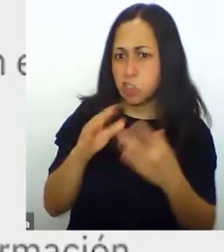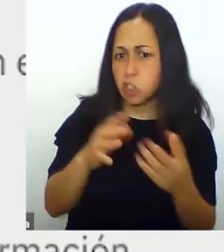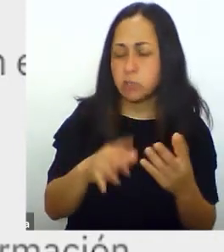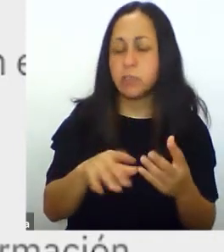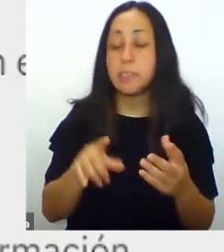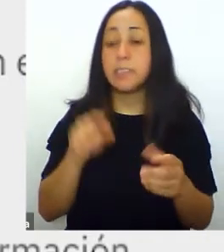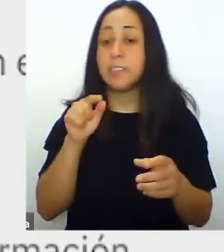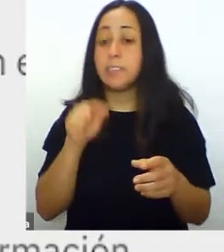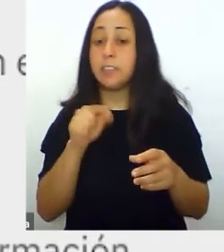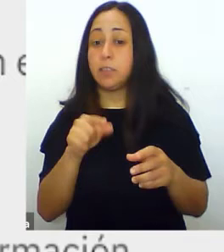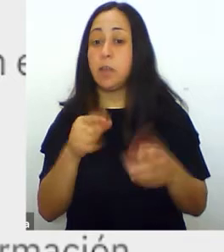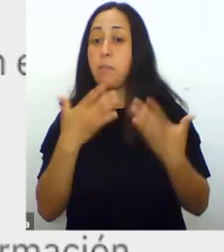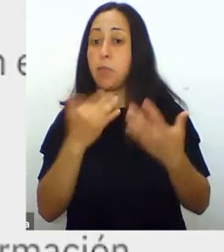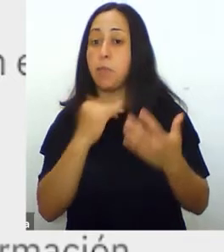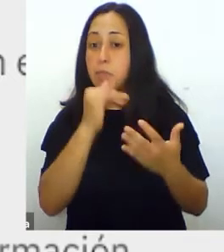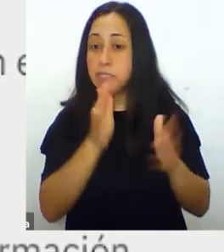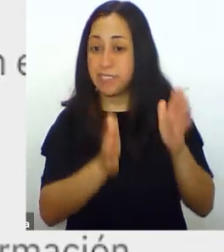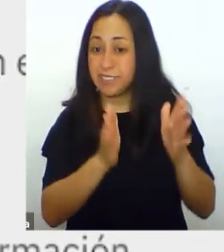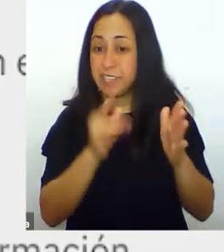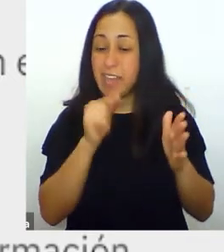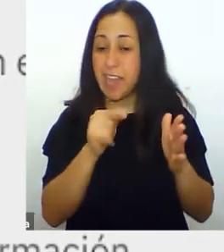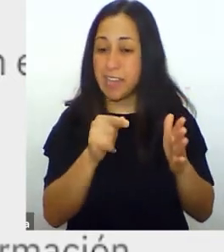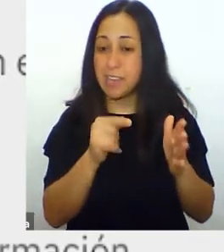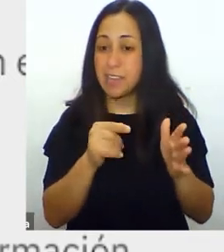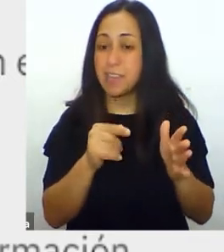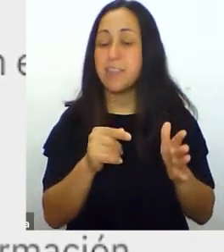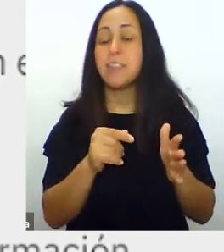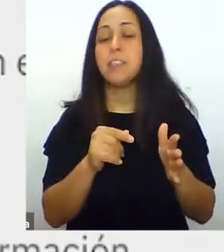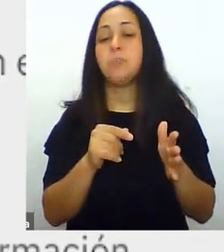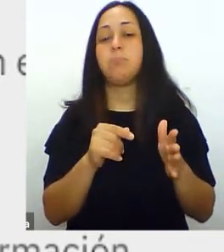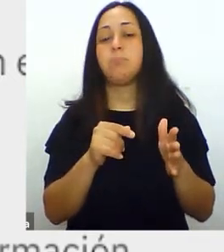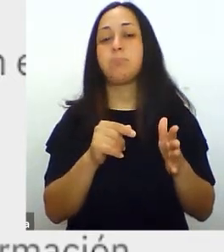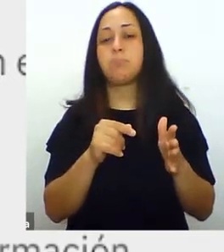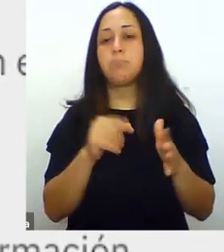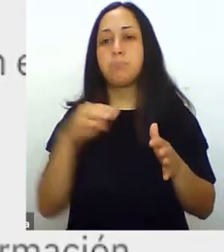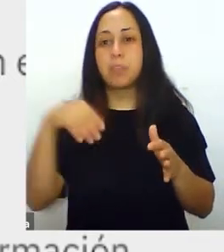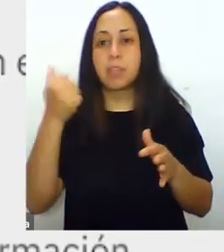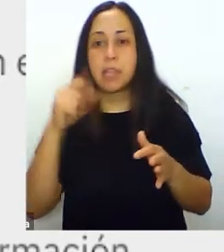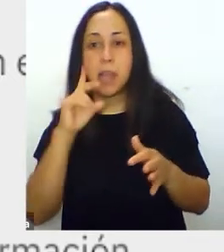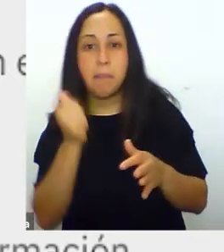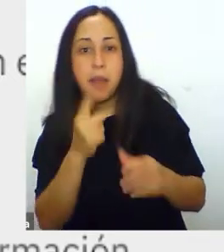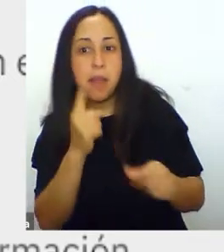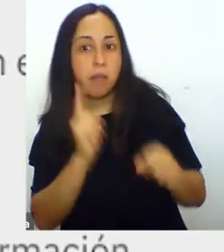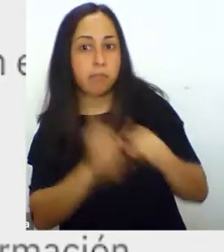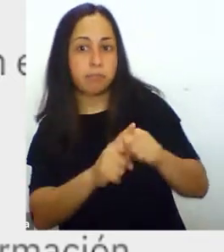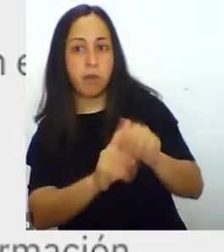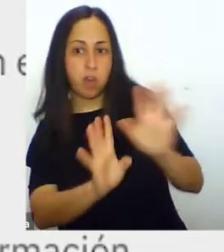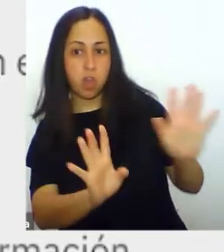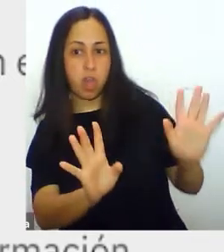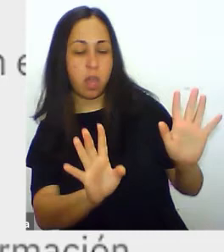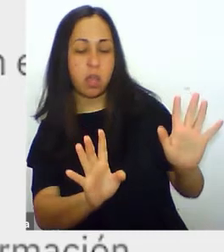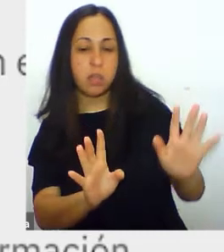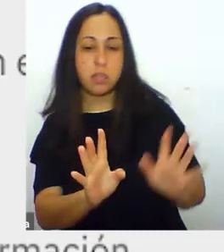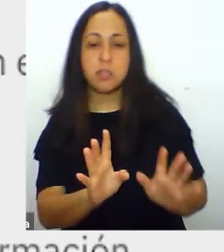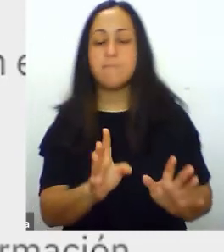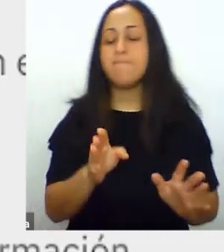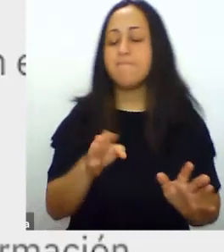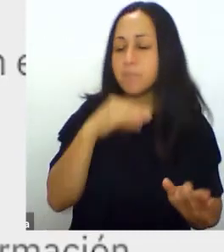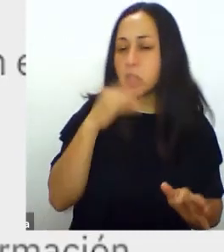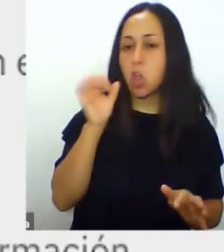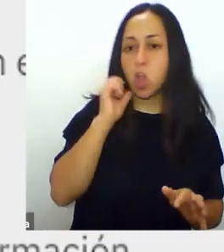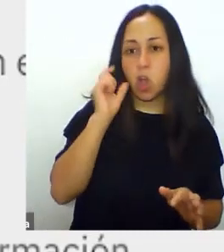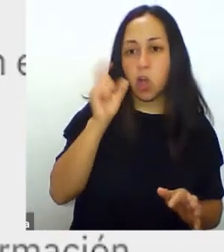En esta instancia podemos decir de repente que, y si Amalia decidió bloquearlo, podemos decir que